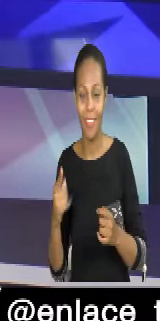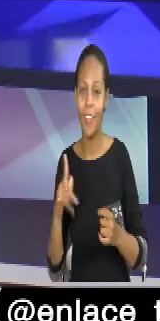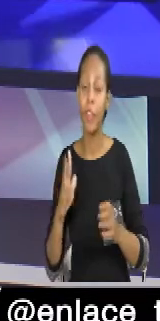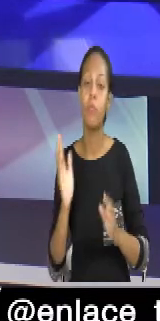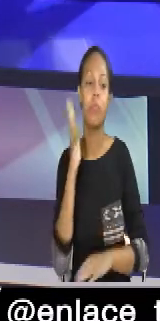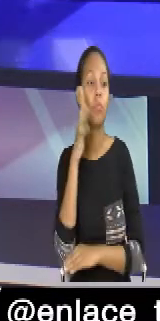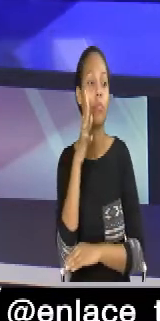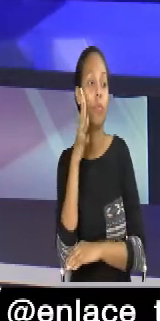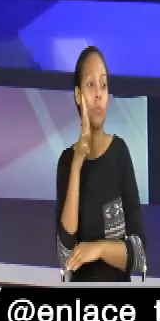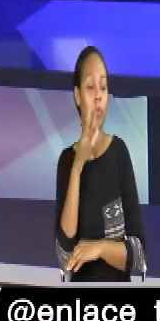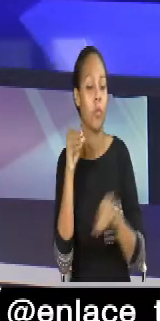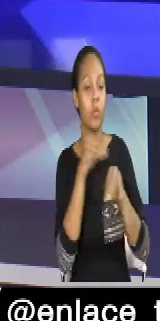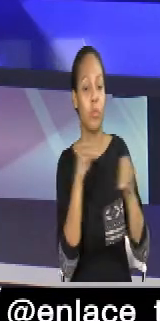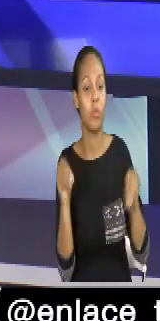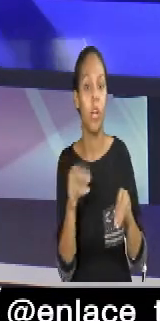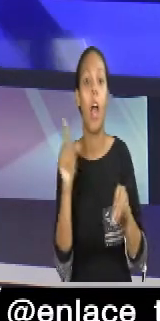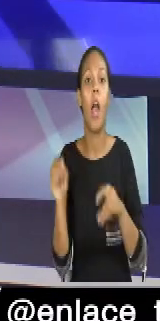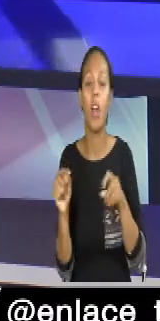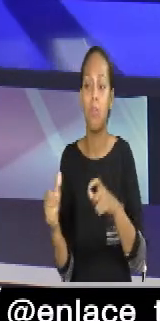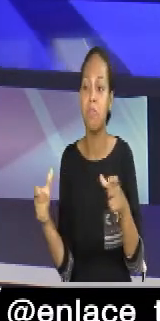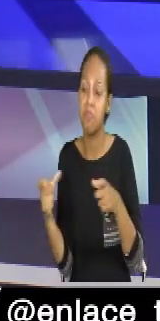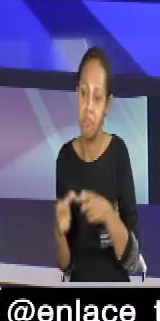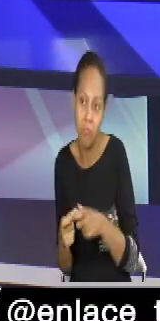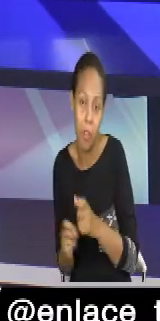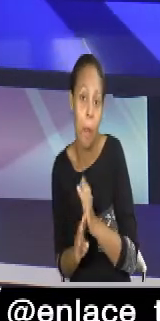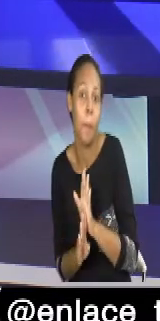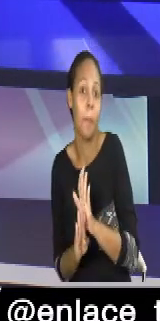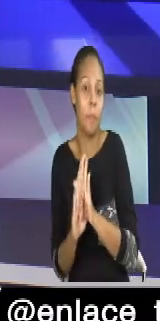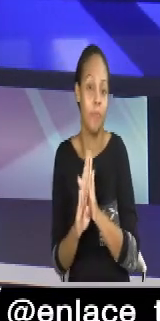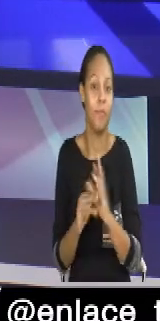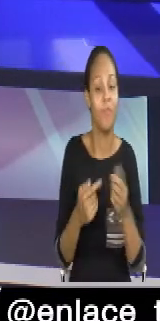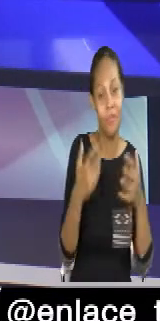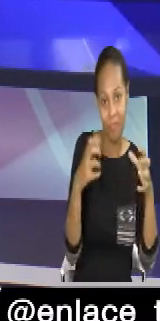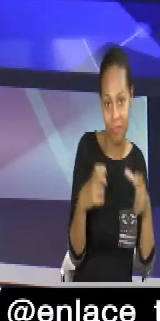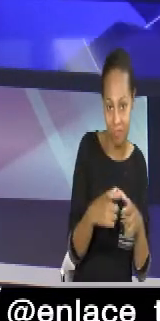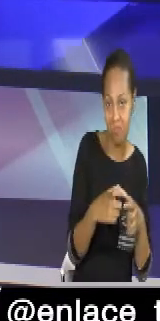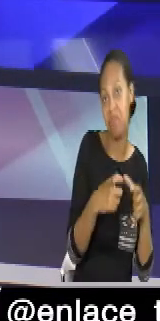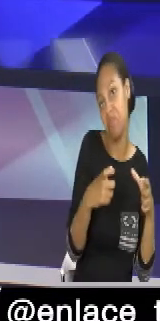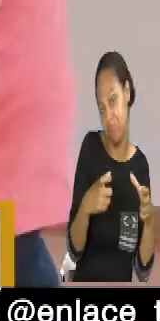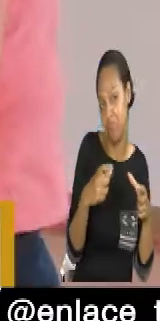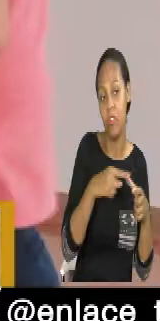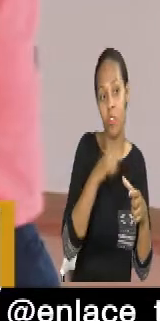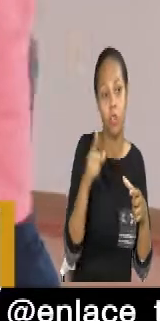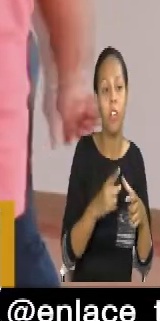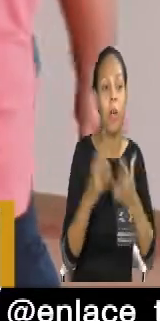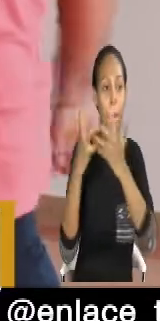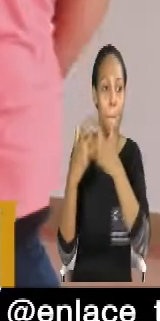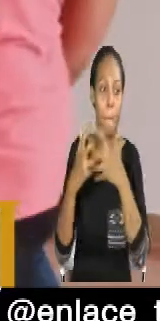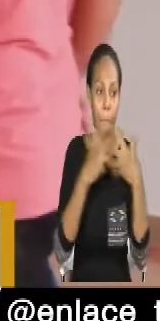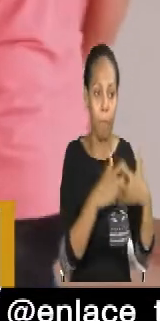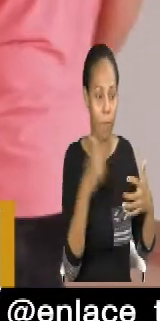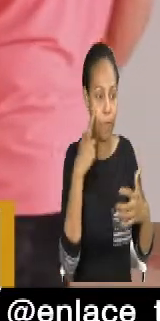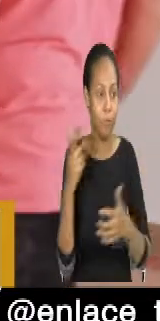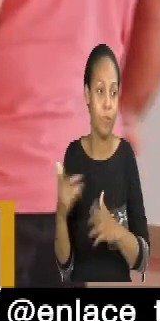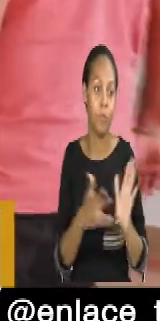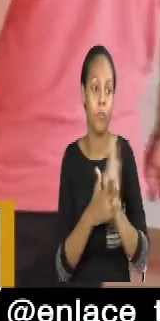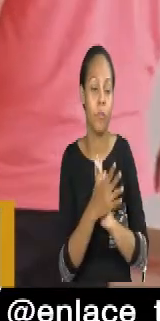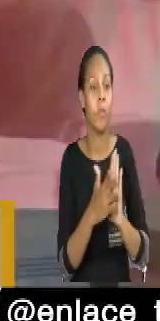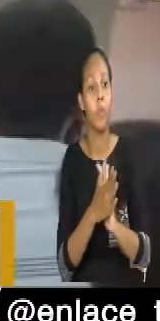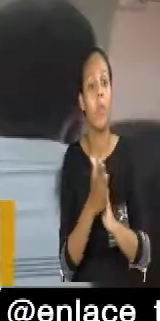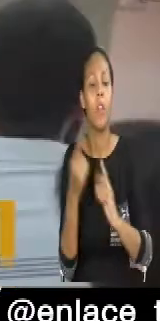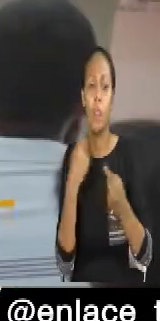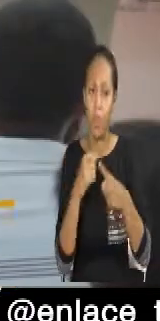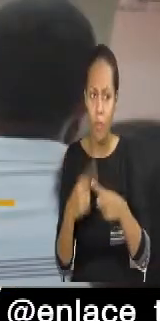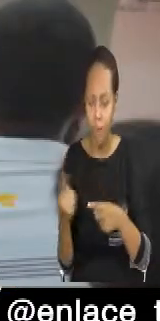Pequeños y medianos productores de la ciudad y región participan del proceso de formación. De implementación, políticas y buenas prácticas avícolas